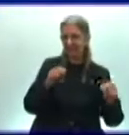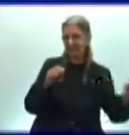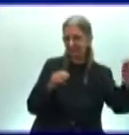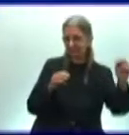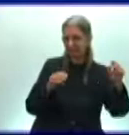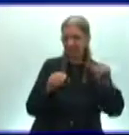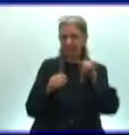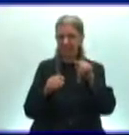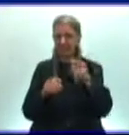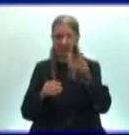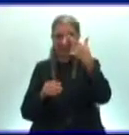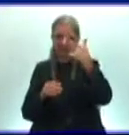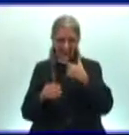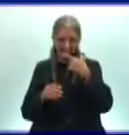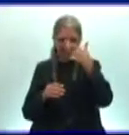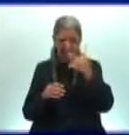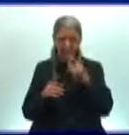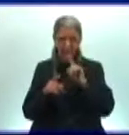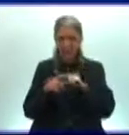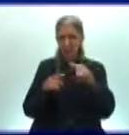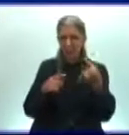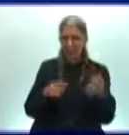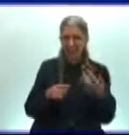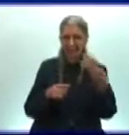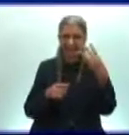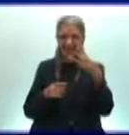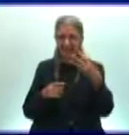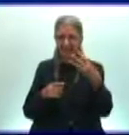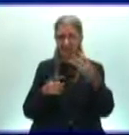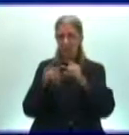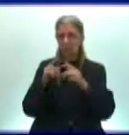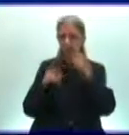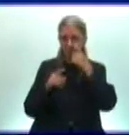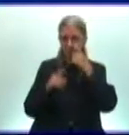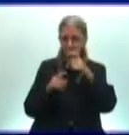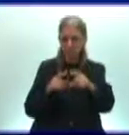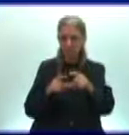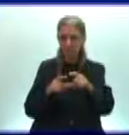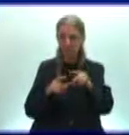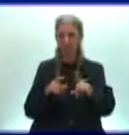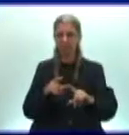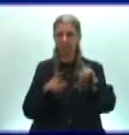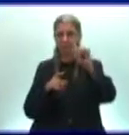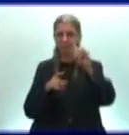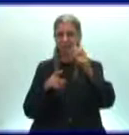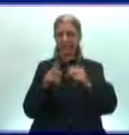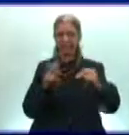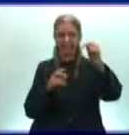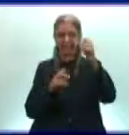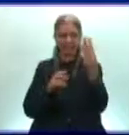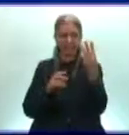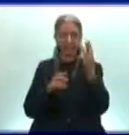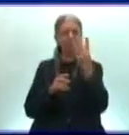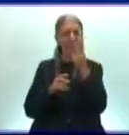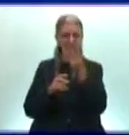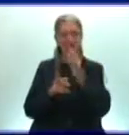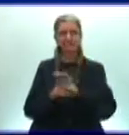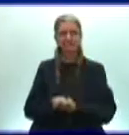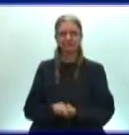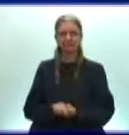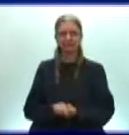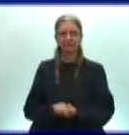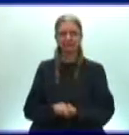grupo 3A porque presenta 3 electrones en este último nivel de energía. Y por